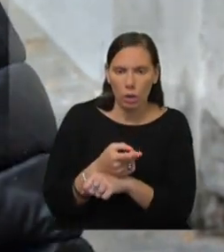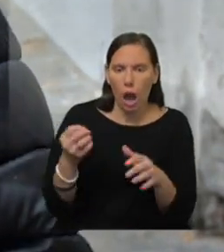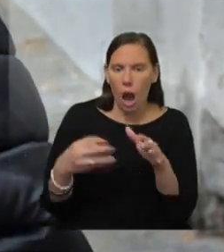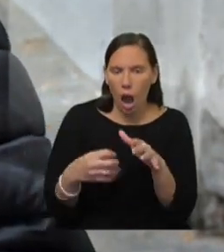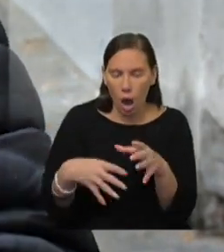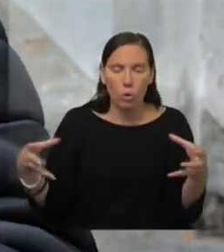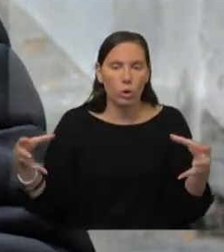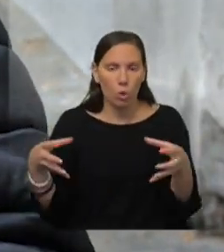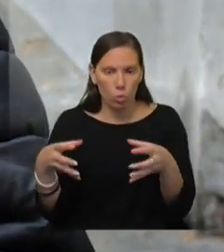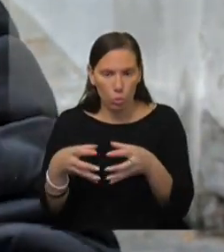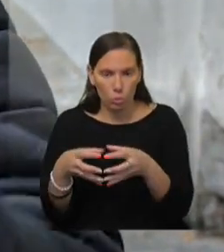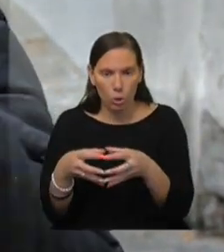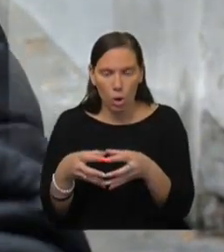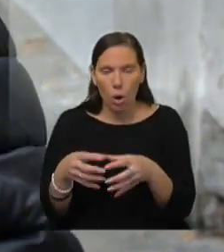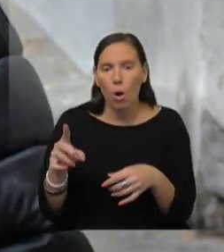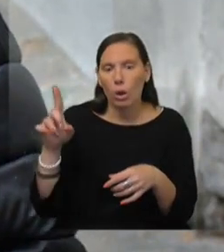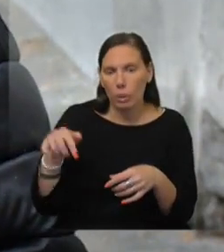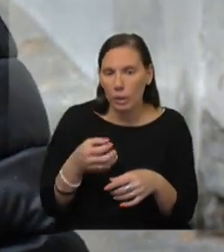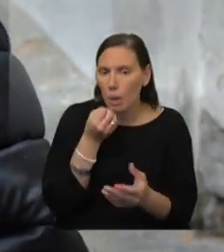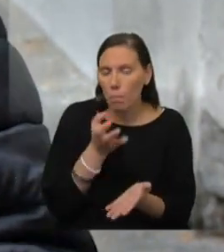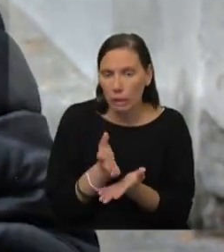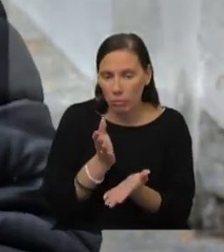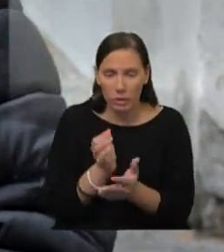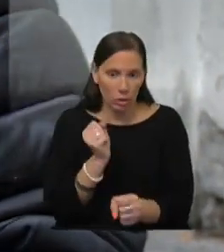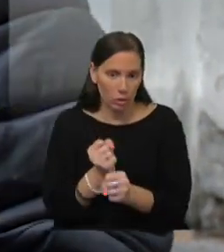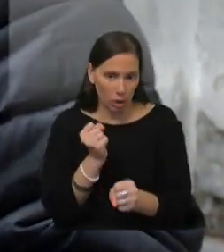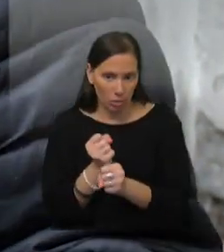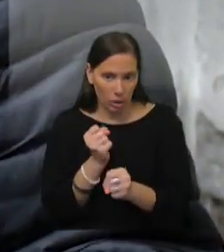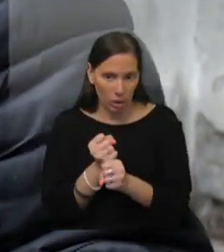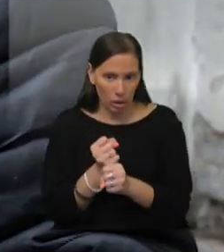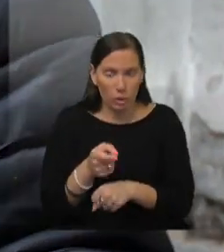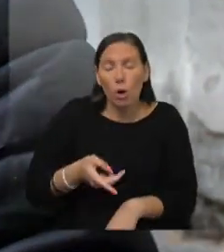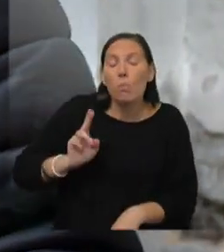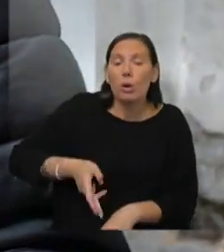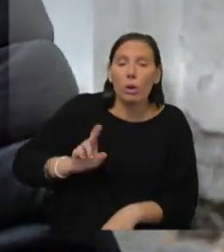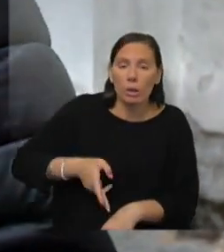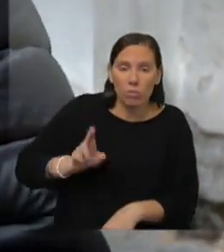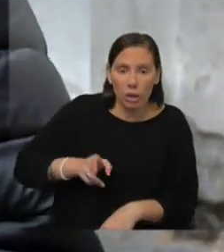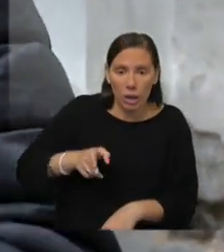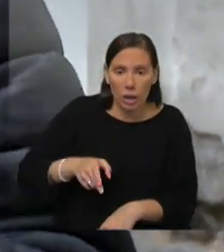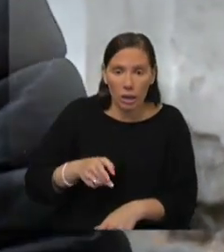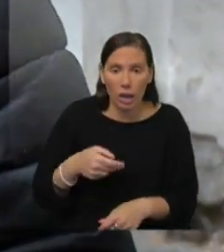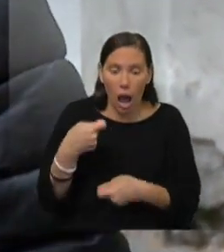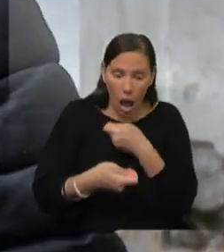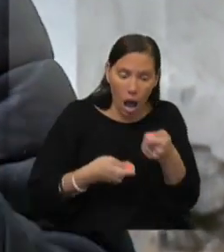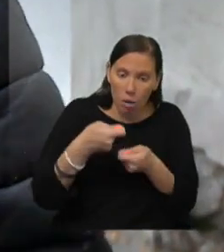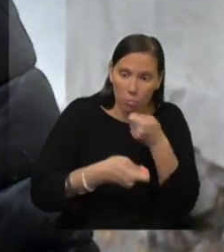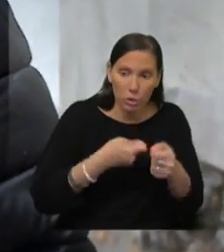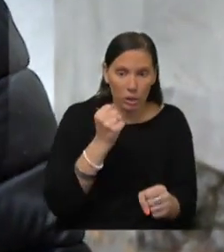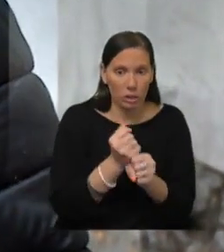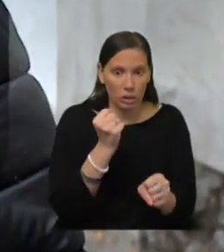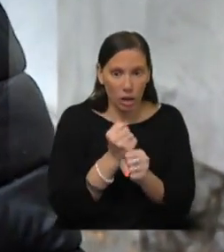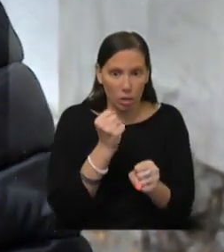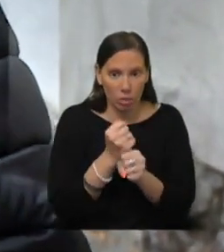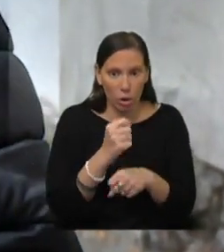colectivos o generados por a beneficio del trabajador lo que esto prohíbe es justamente que se usen los aportes de los trabajadores para generar